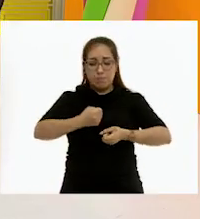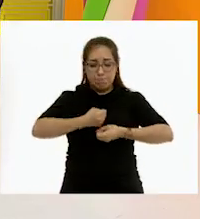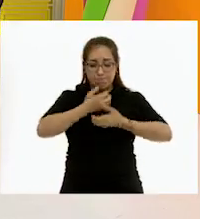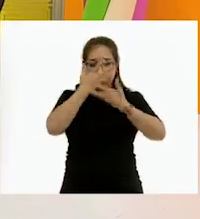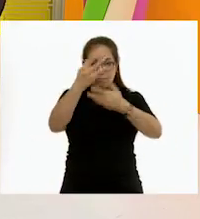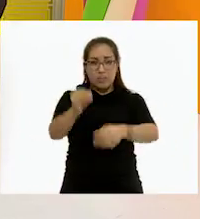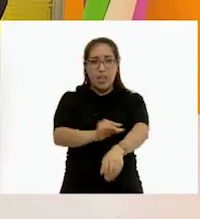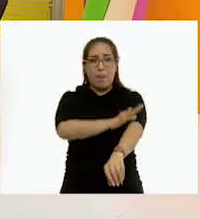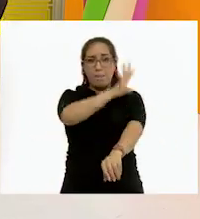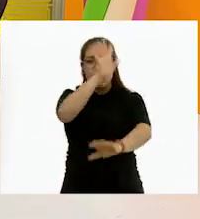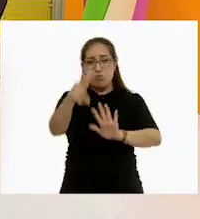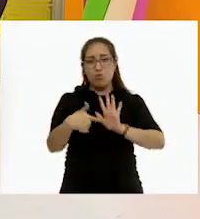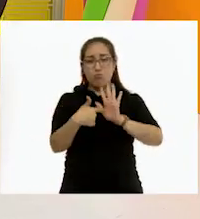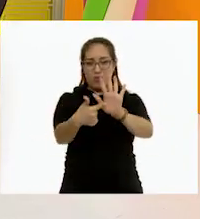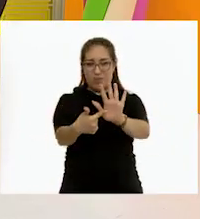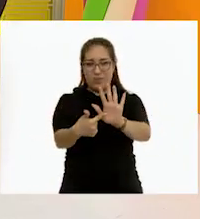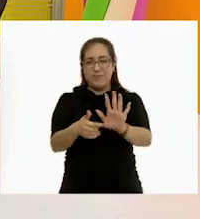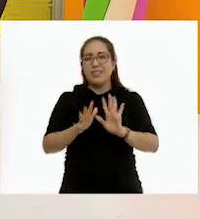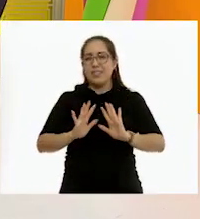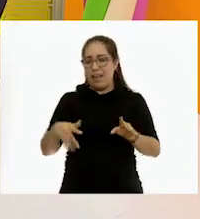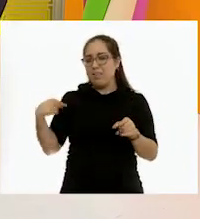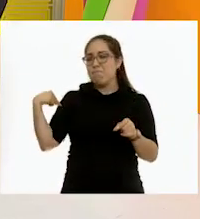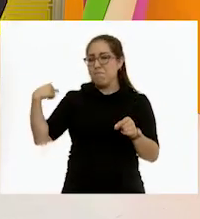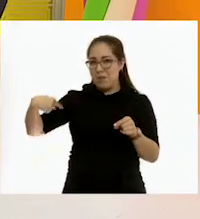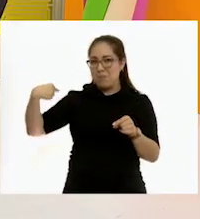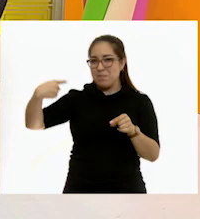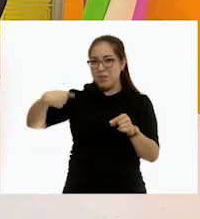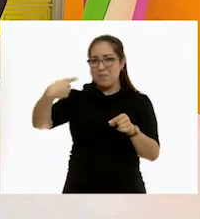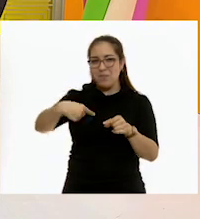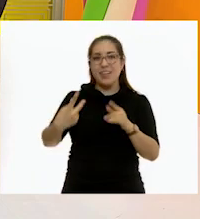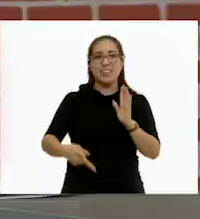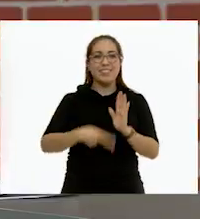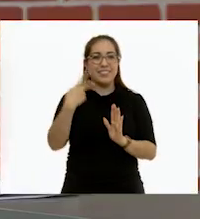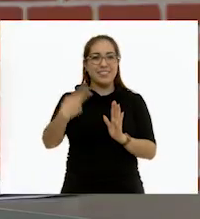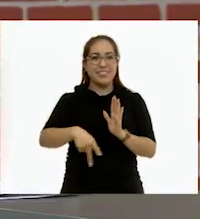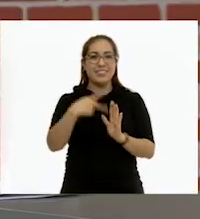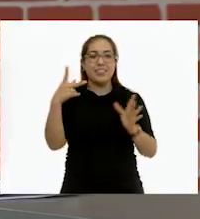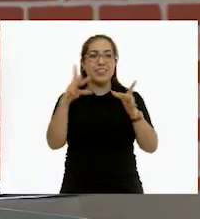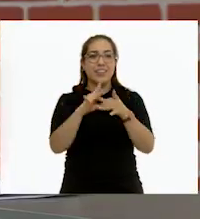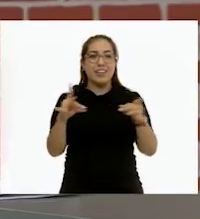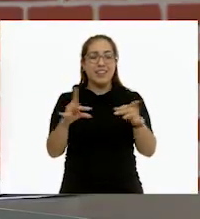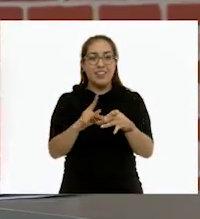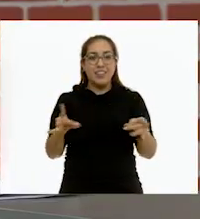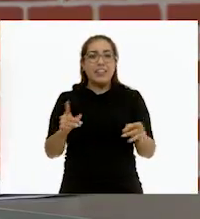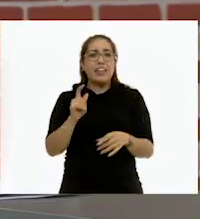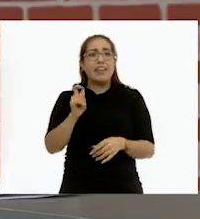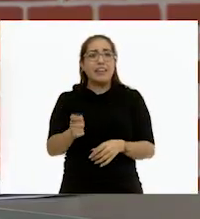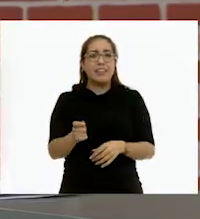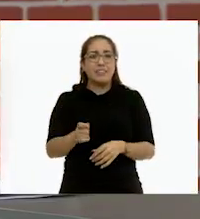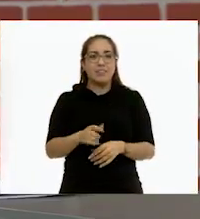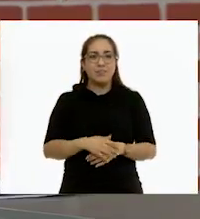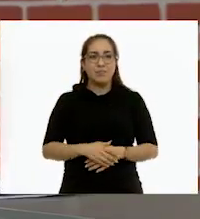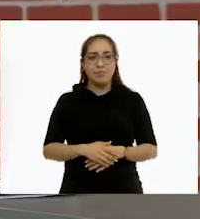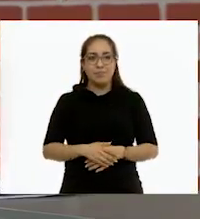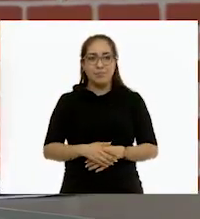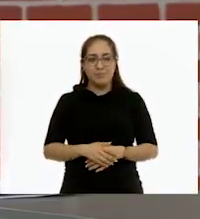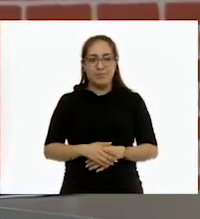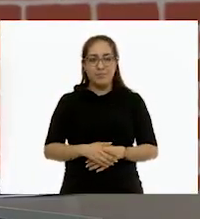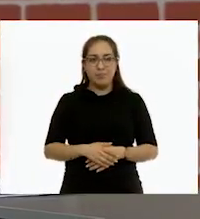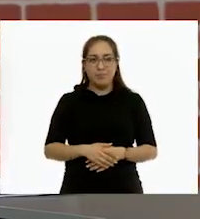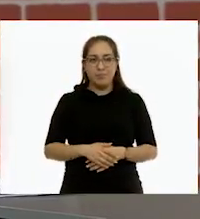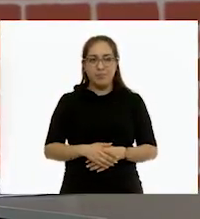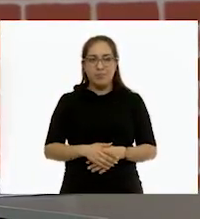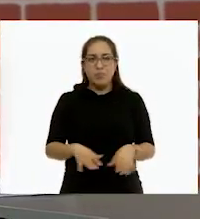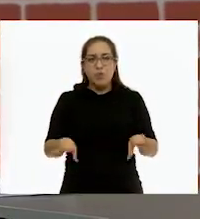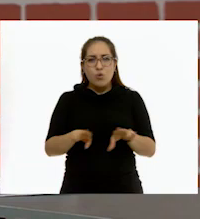es. Y como lo veníamos mencionando desde el inicio, se trata de reentender, armar y